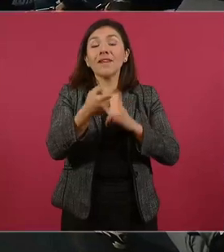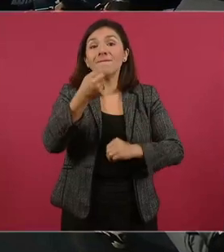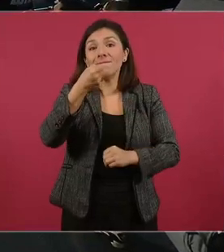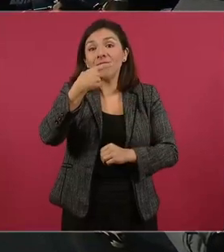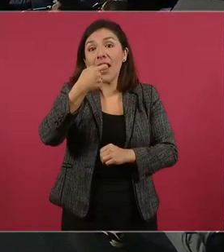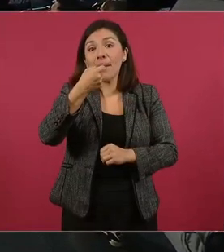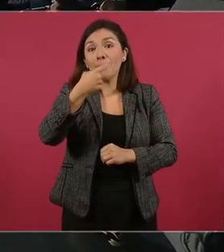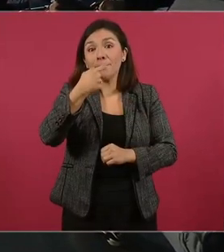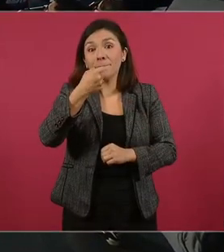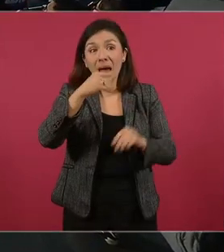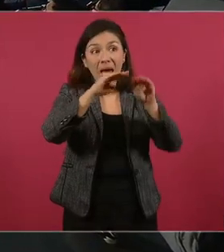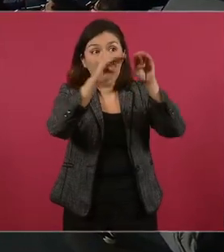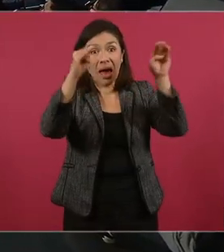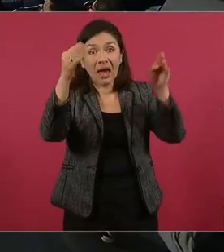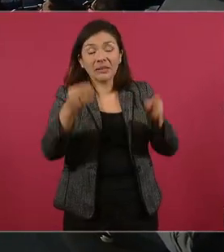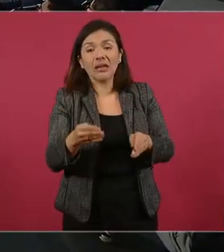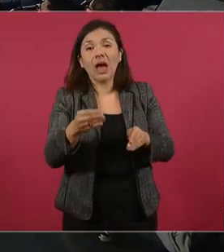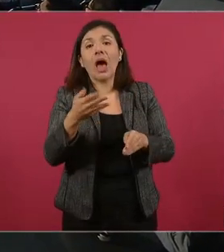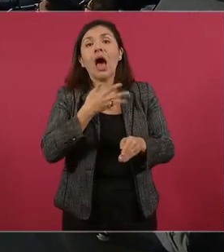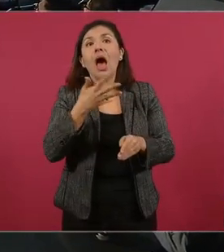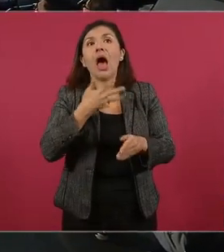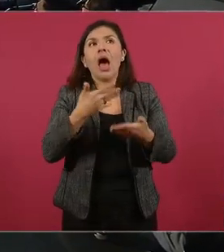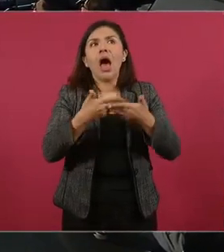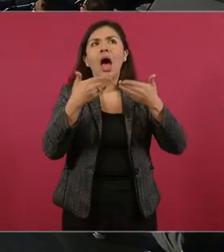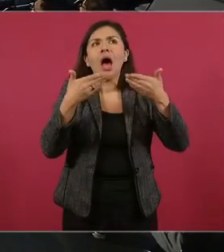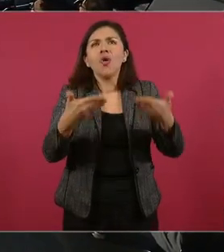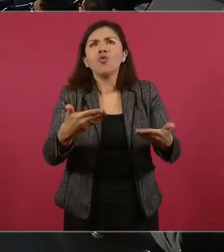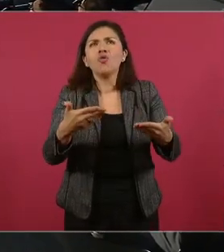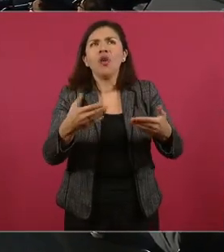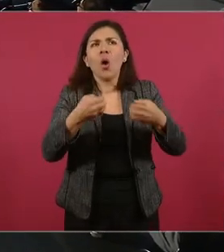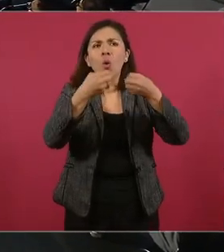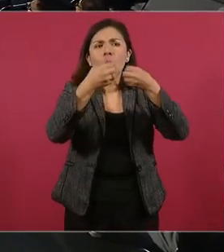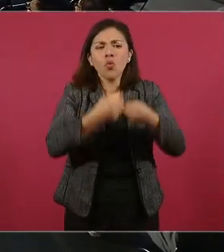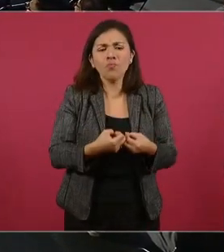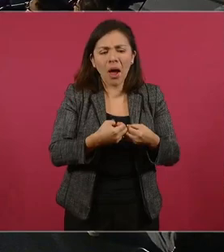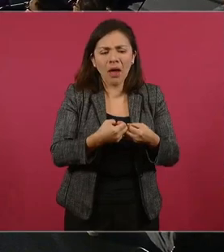farmacia está ocupando ahora